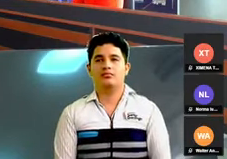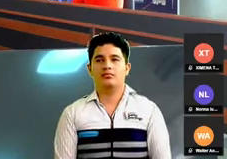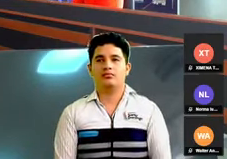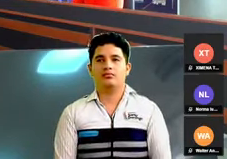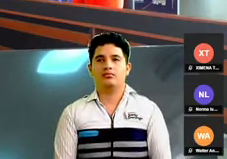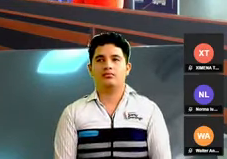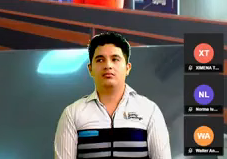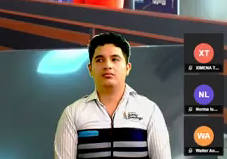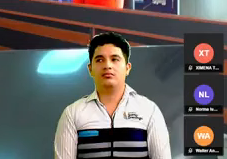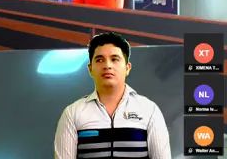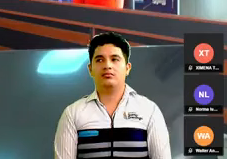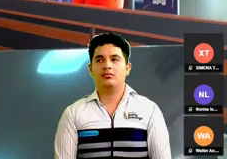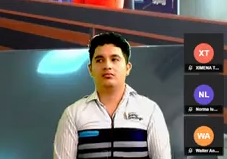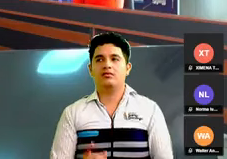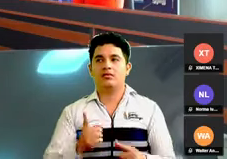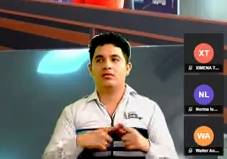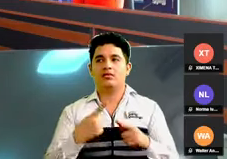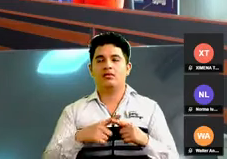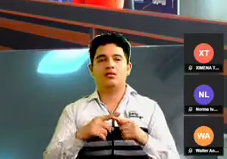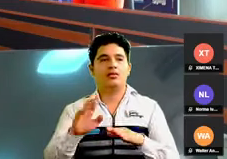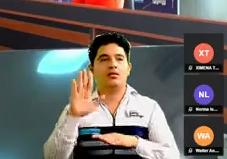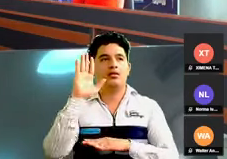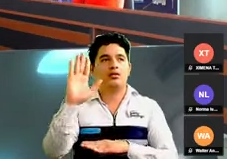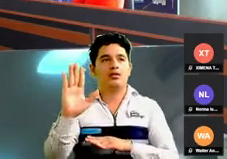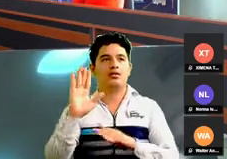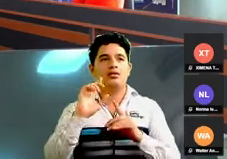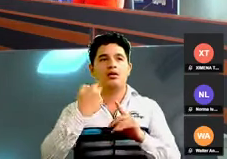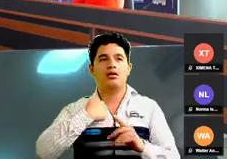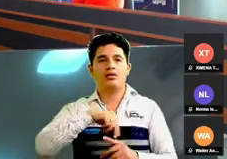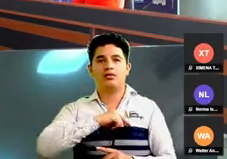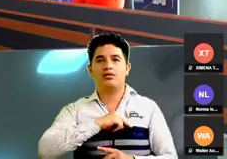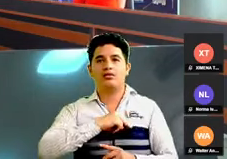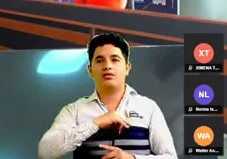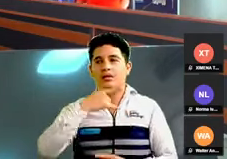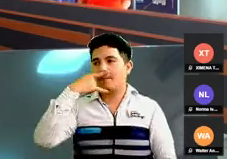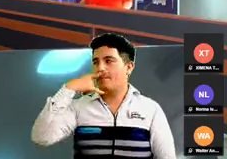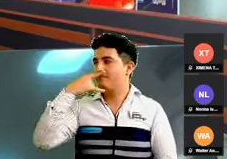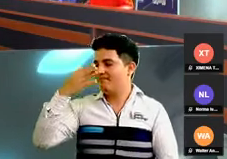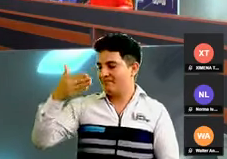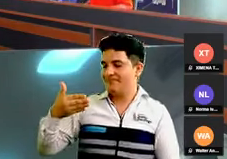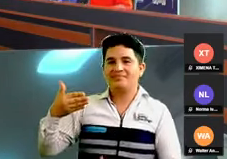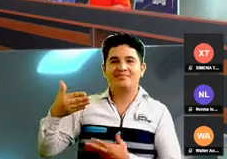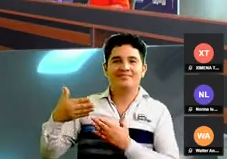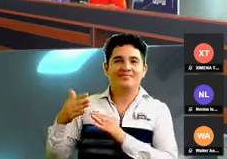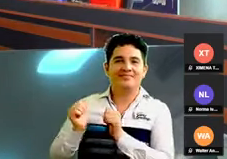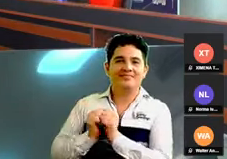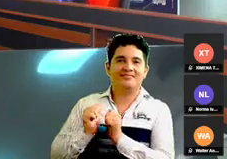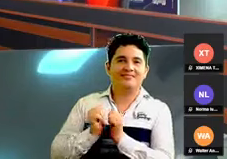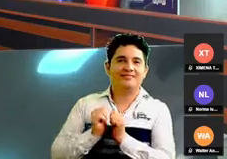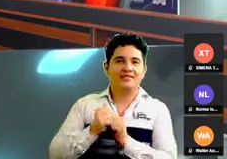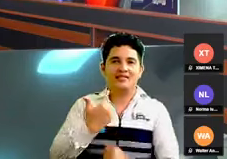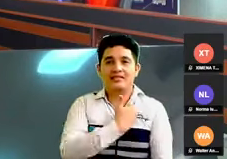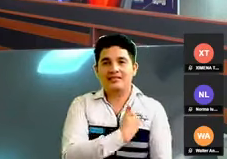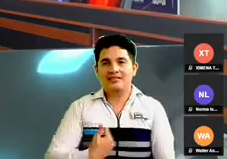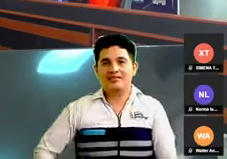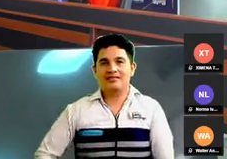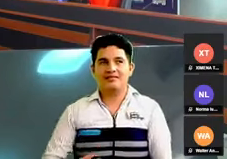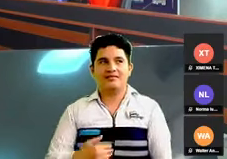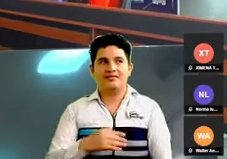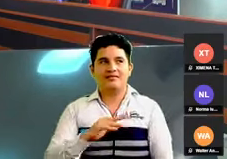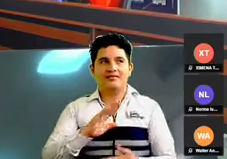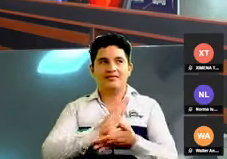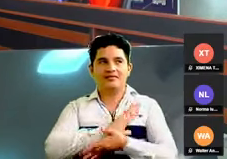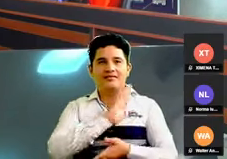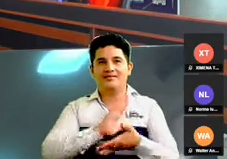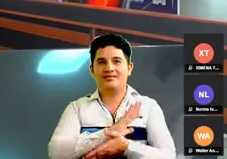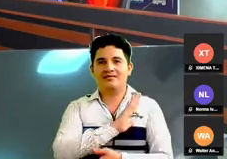Vamos a aprovechar para darle la palabra a nuestro querido niño que representa a la Unidad